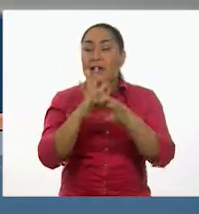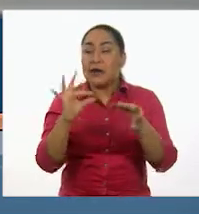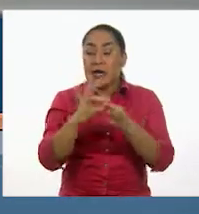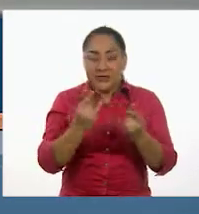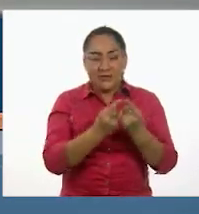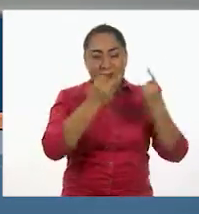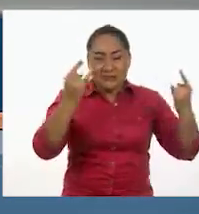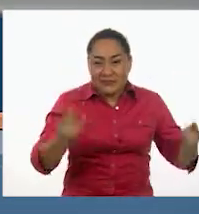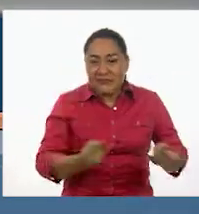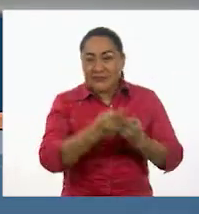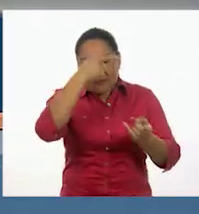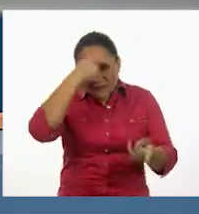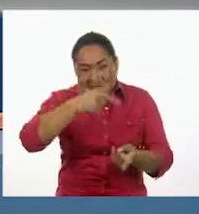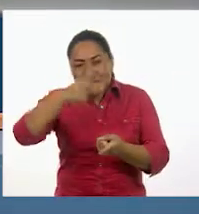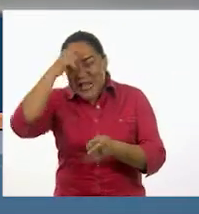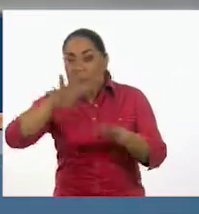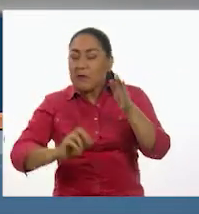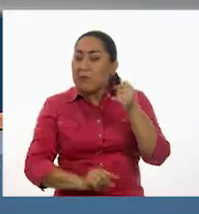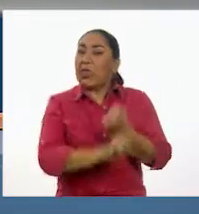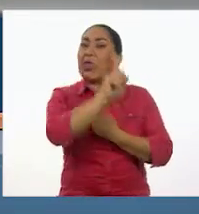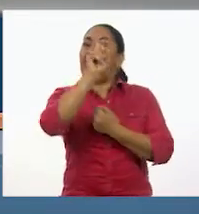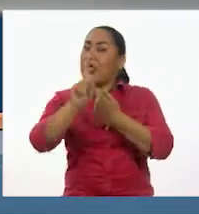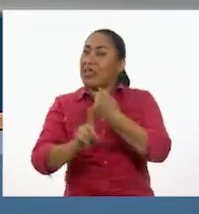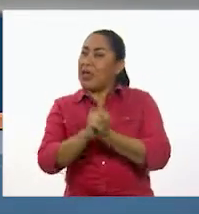pasan cosas muy inesperadas.